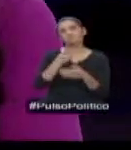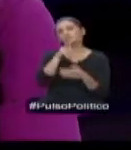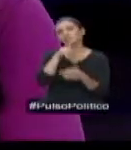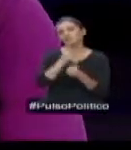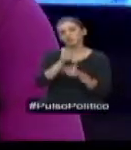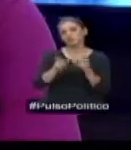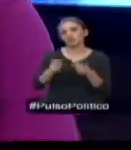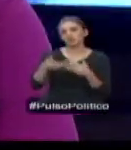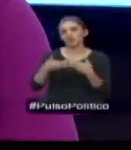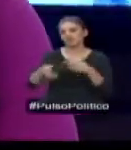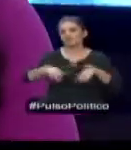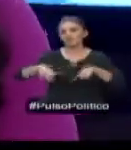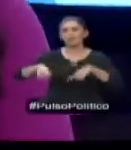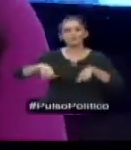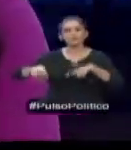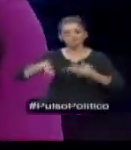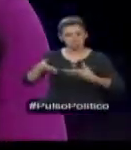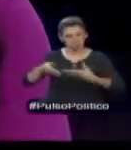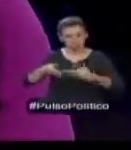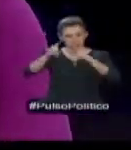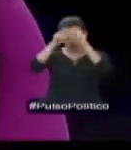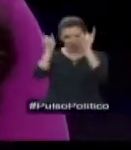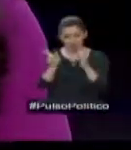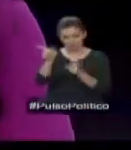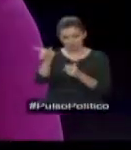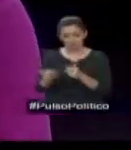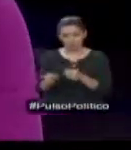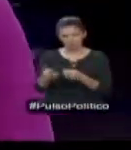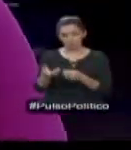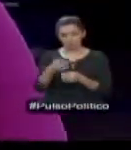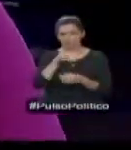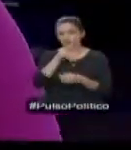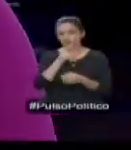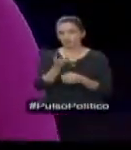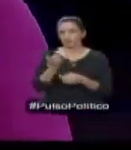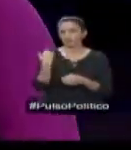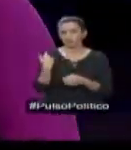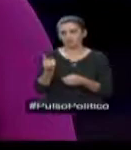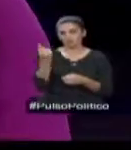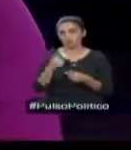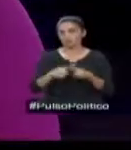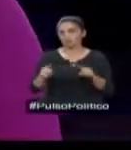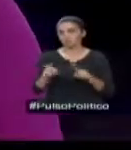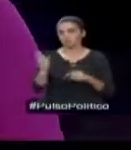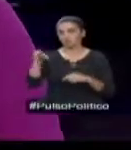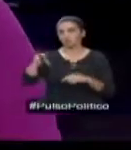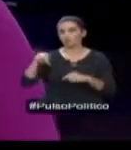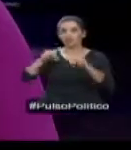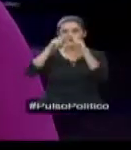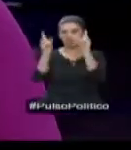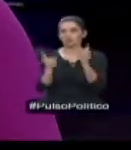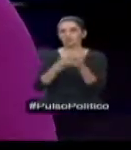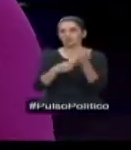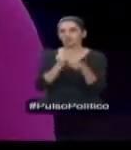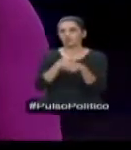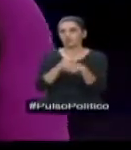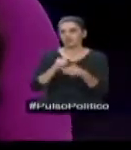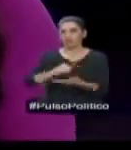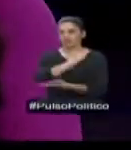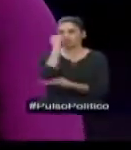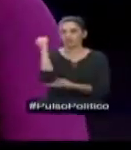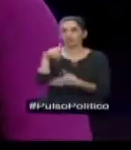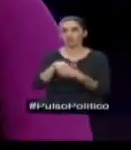a los posibles abusos del empresario capitalista de quien hace las ganancias pero el estado no es ninguna empresa que da ganancias en el